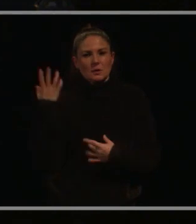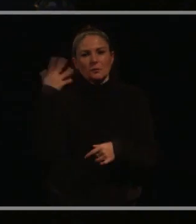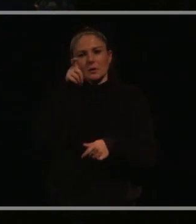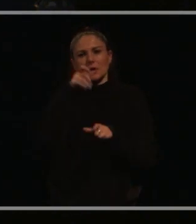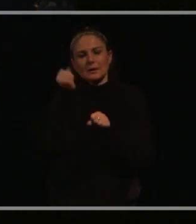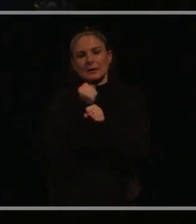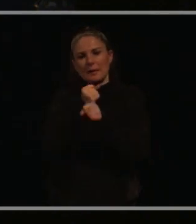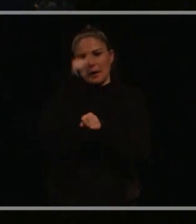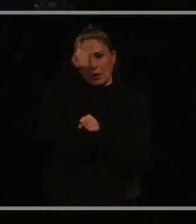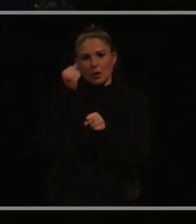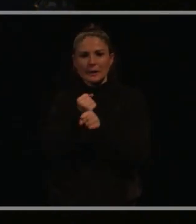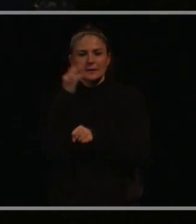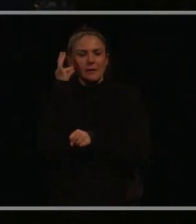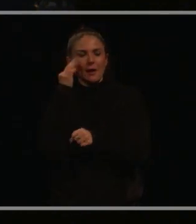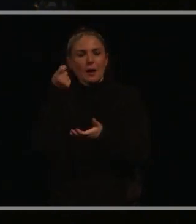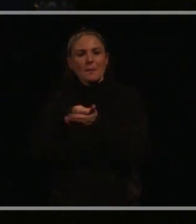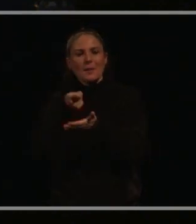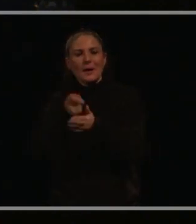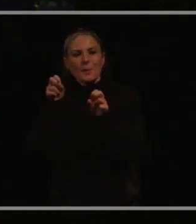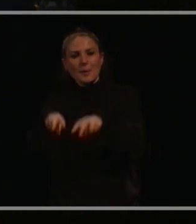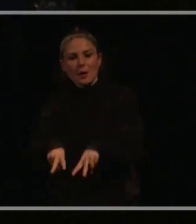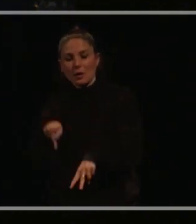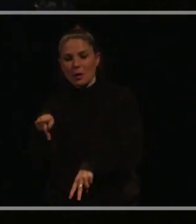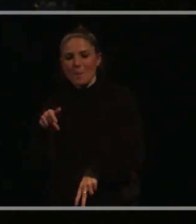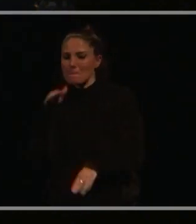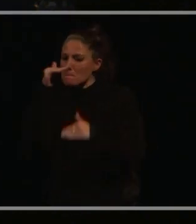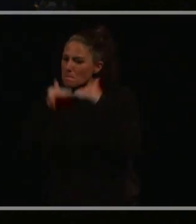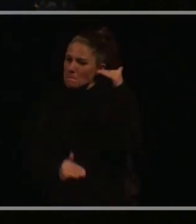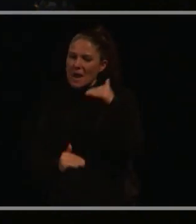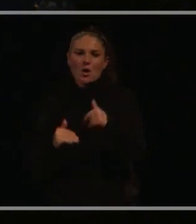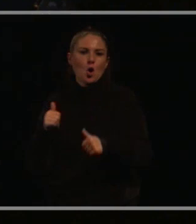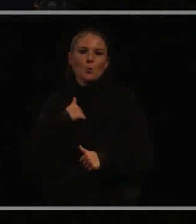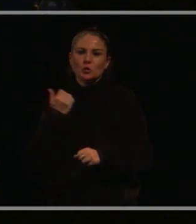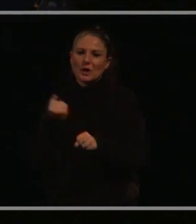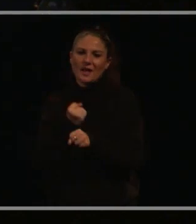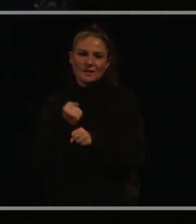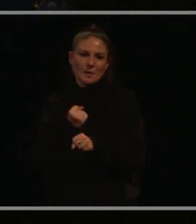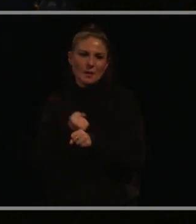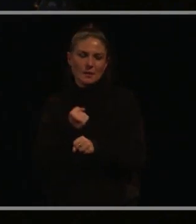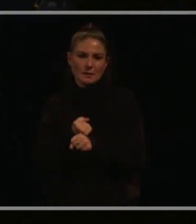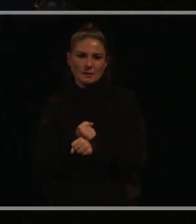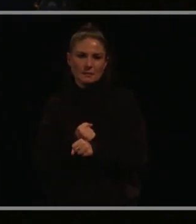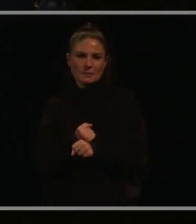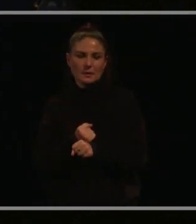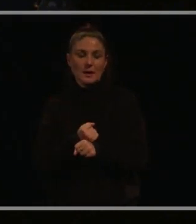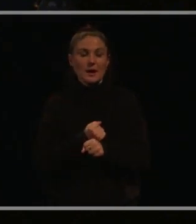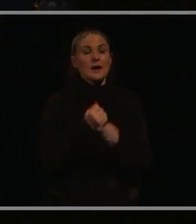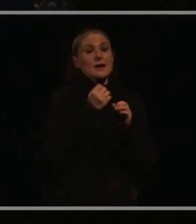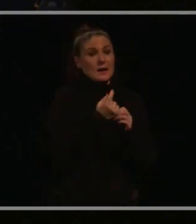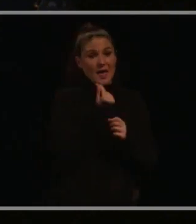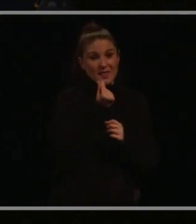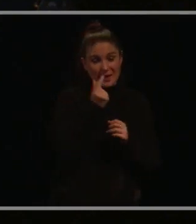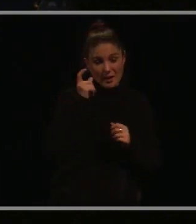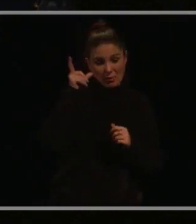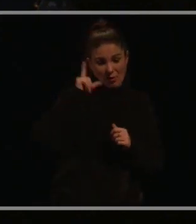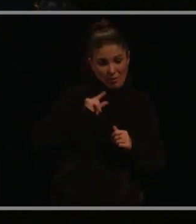y trabajadoras peor pagados son los que menos posibilidad tienen de trabajar. Quienes tienen menos rentas están también más expuestos